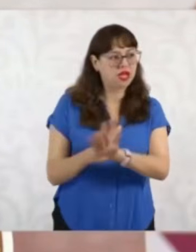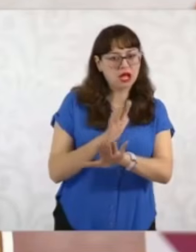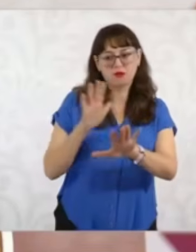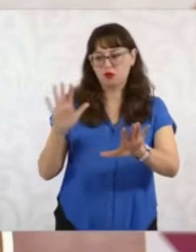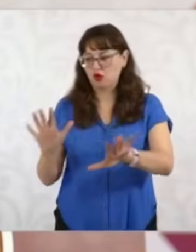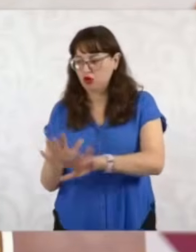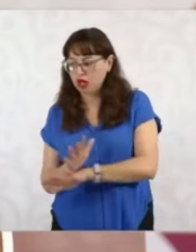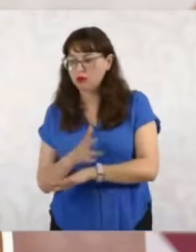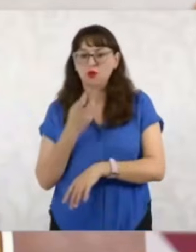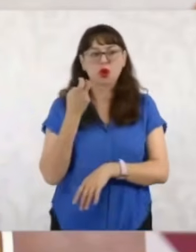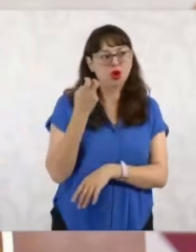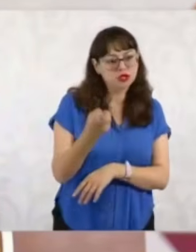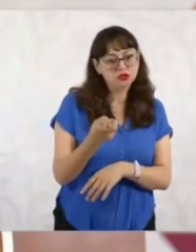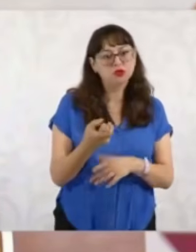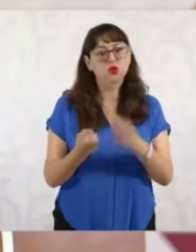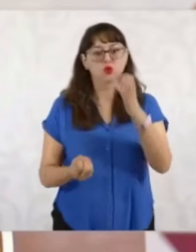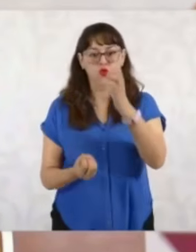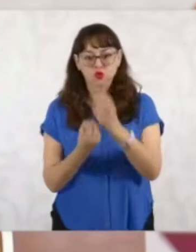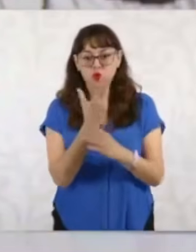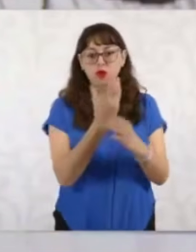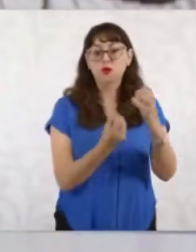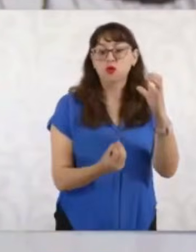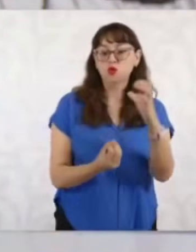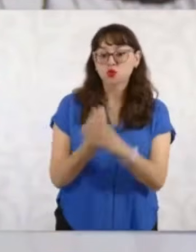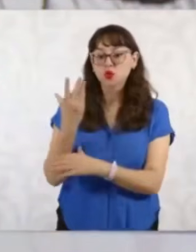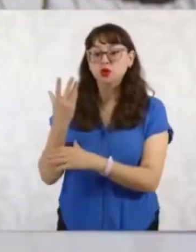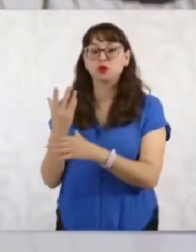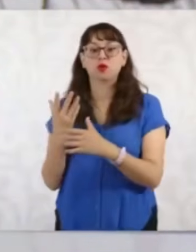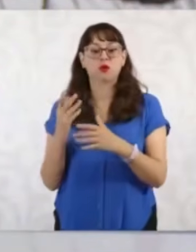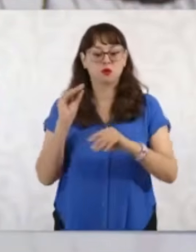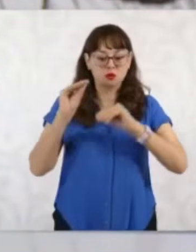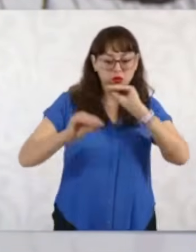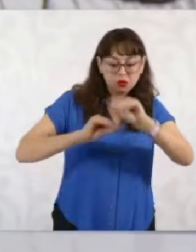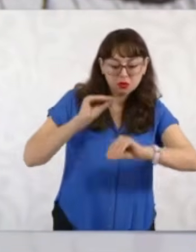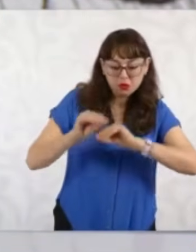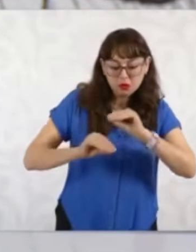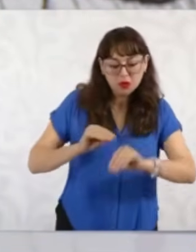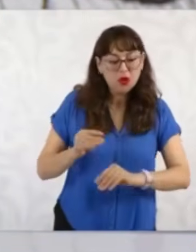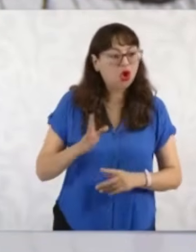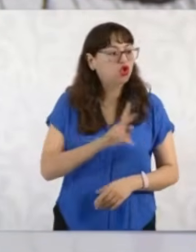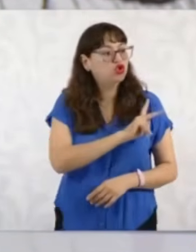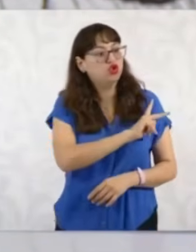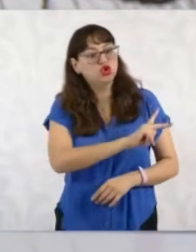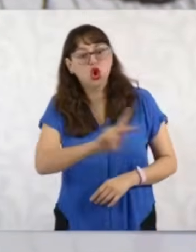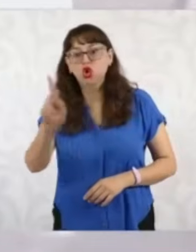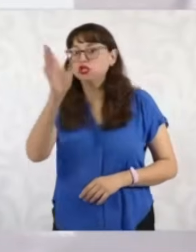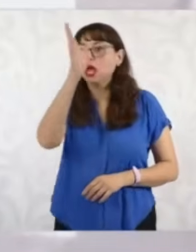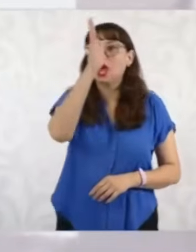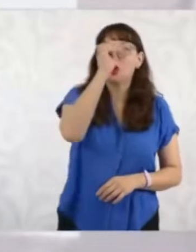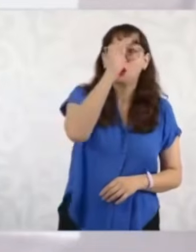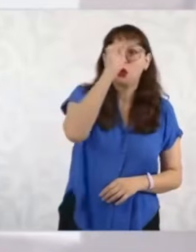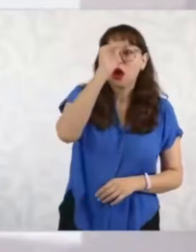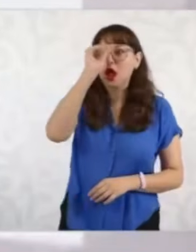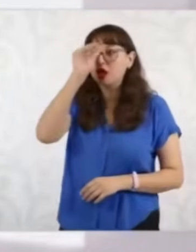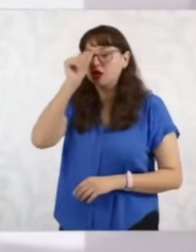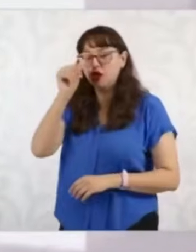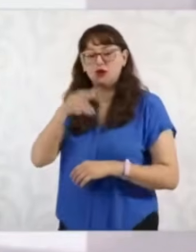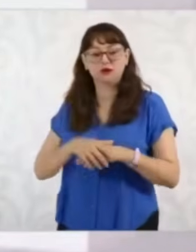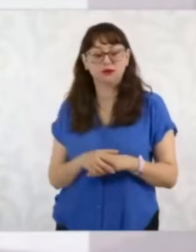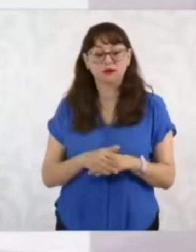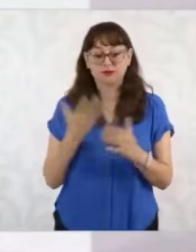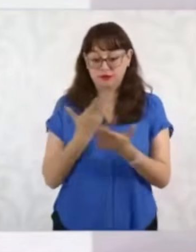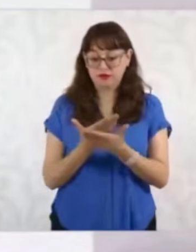una ley en donde hubiera un acuerdo básico con todos. Ahora que salen